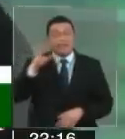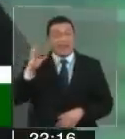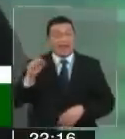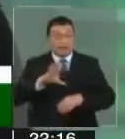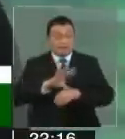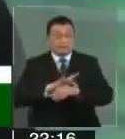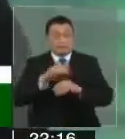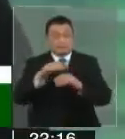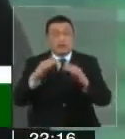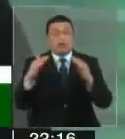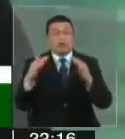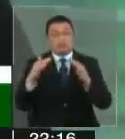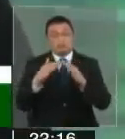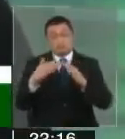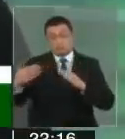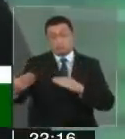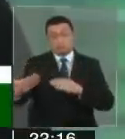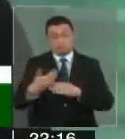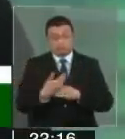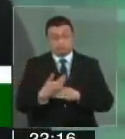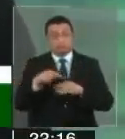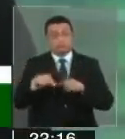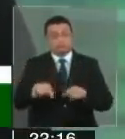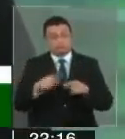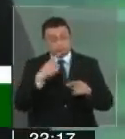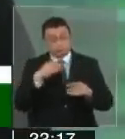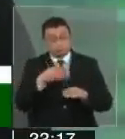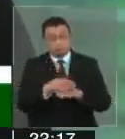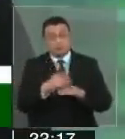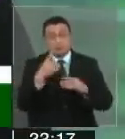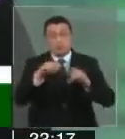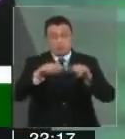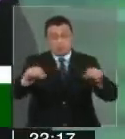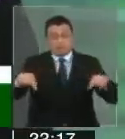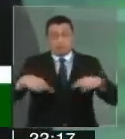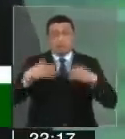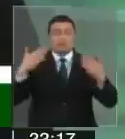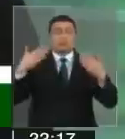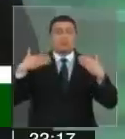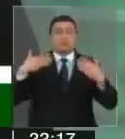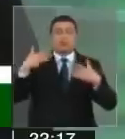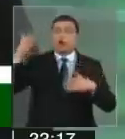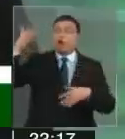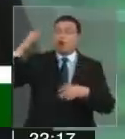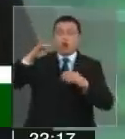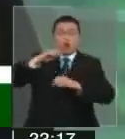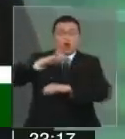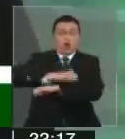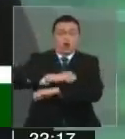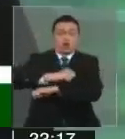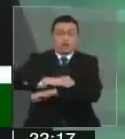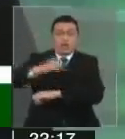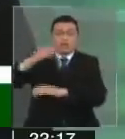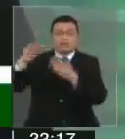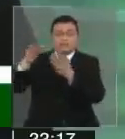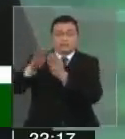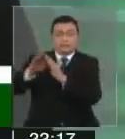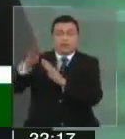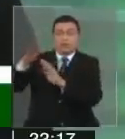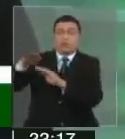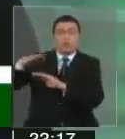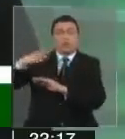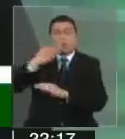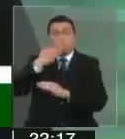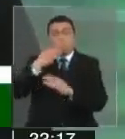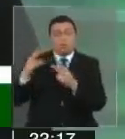verano además, mucho calor esa pieza, me acuerdo con las cortinas cerradas y el viento un poco movía esas